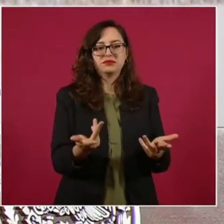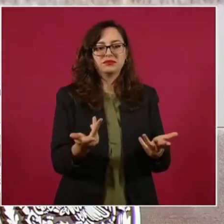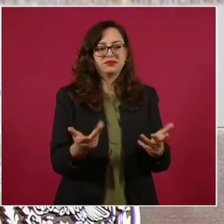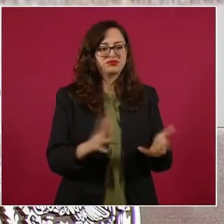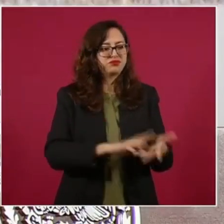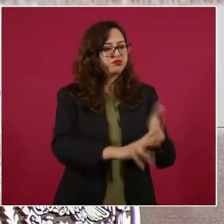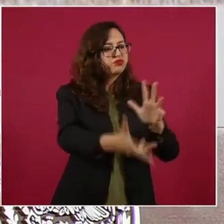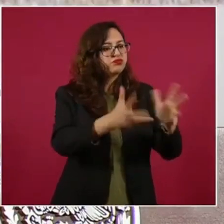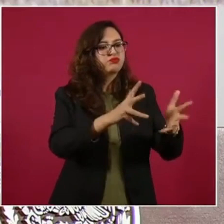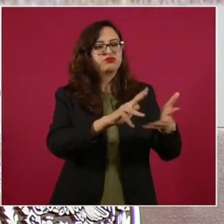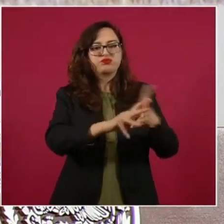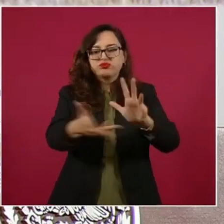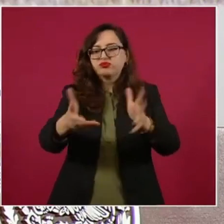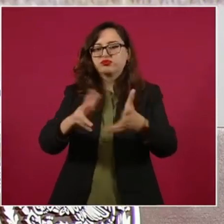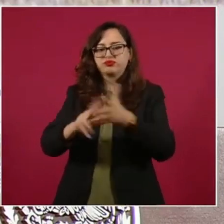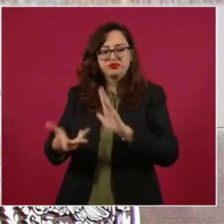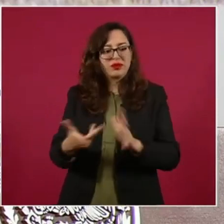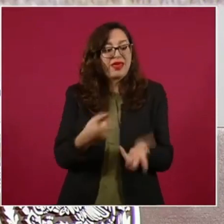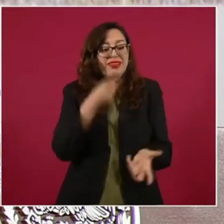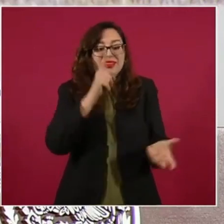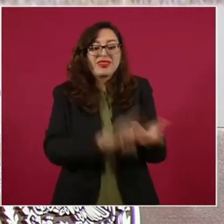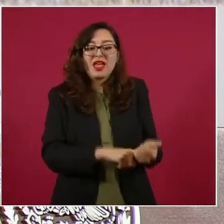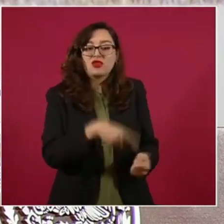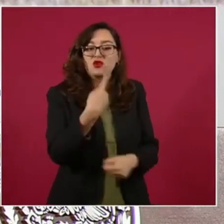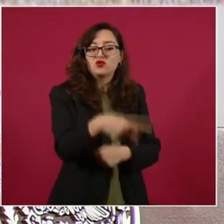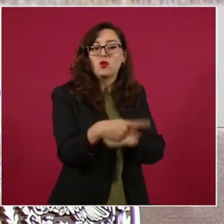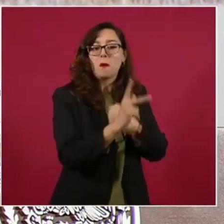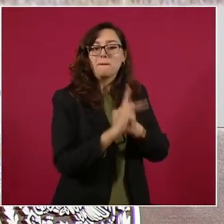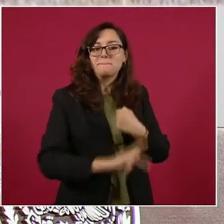la violencia,